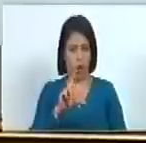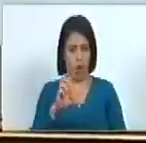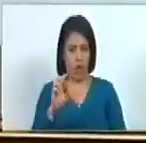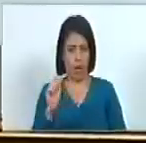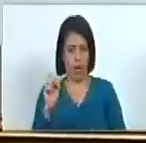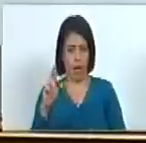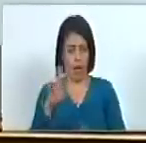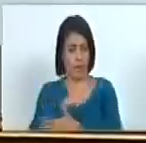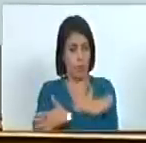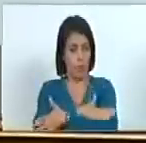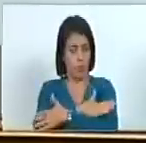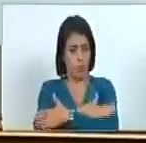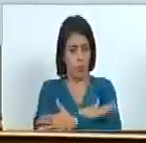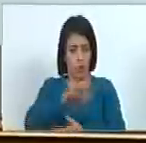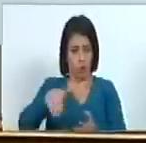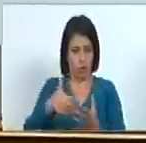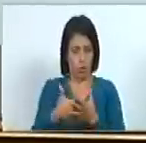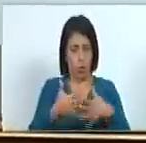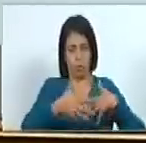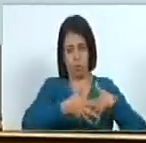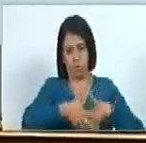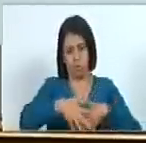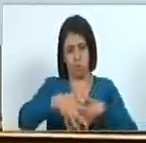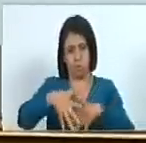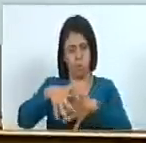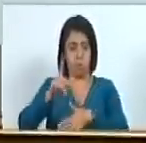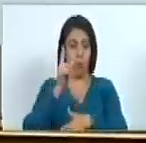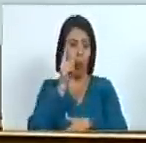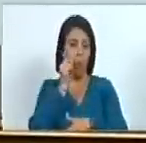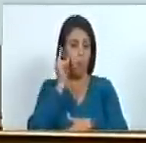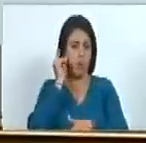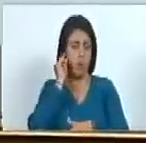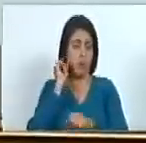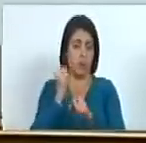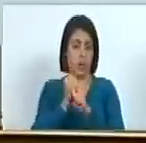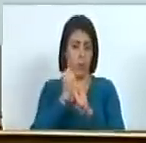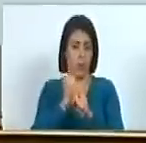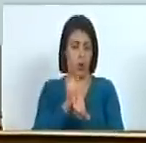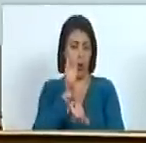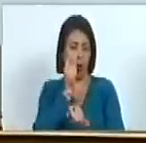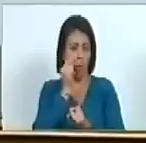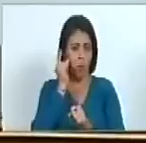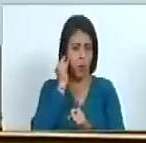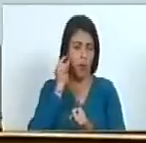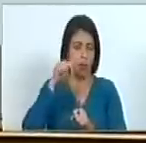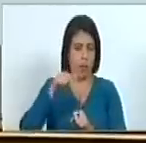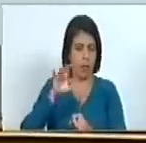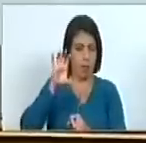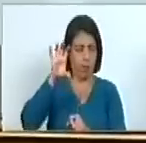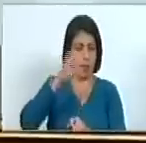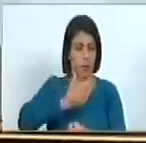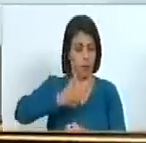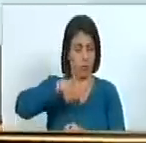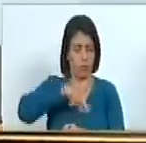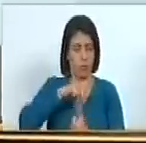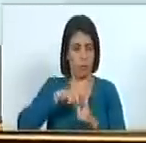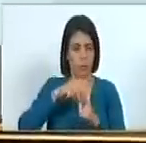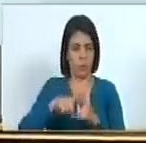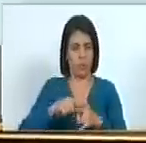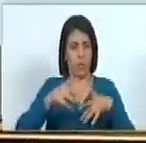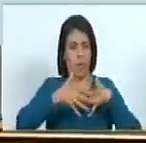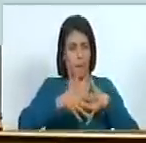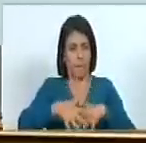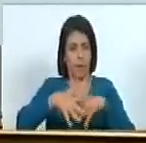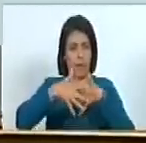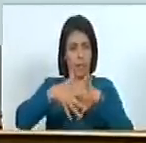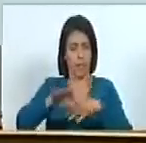Mis felicitaciones a la gran capacidad de movilización de los hombres y las mujeres trabajadoras, trabajadores de esta patria. Nosotros salimos a marchar.